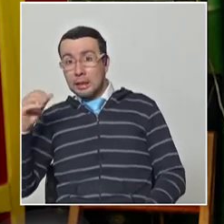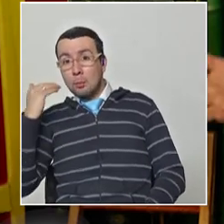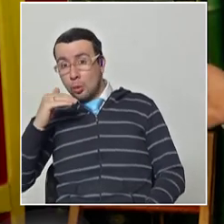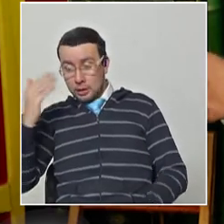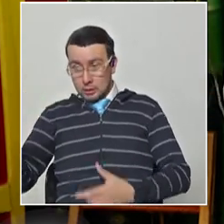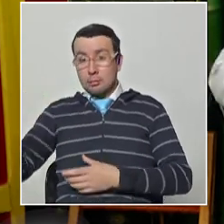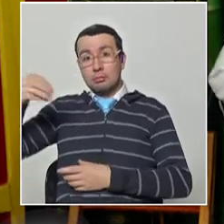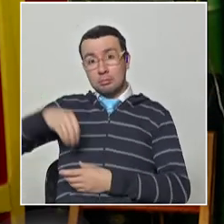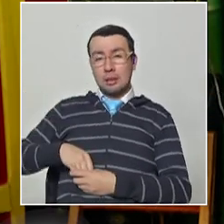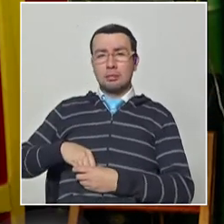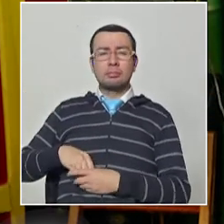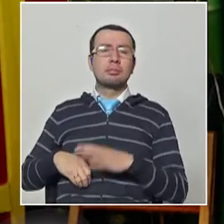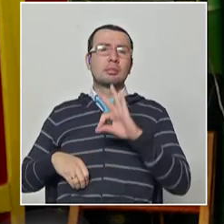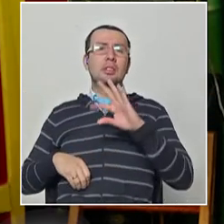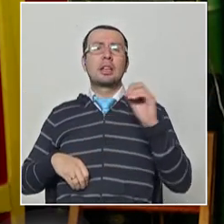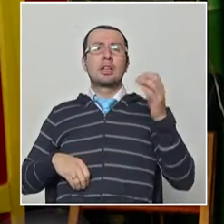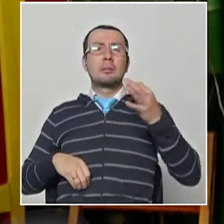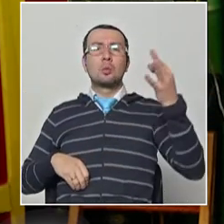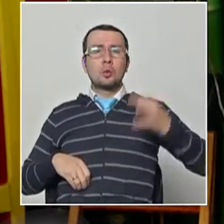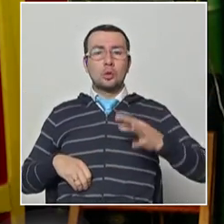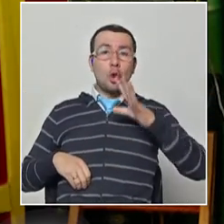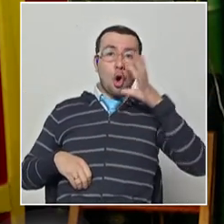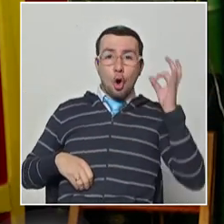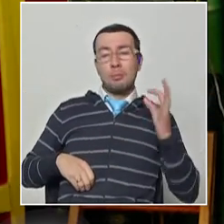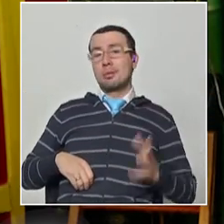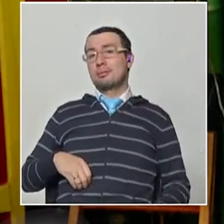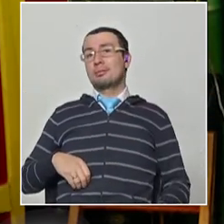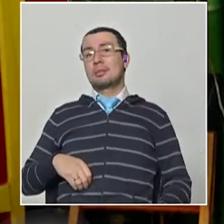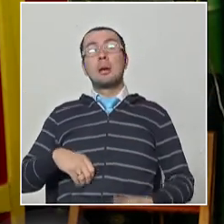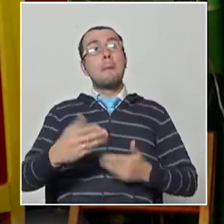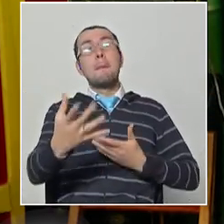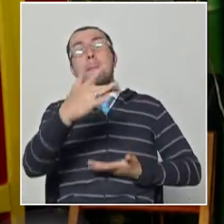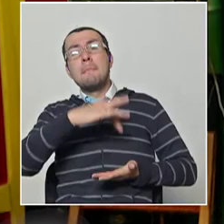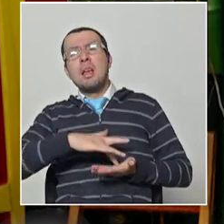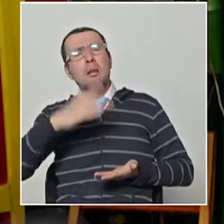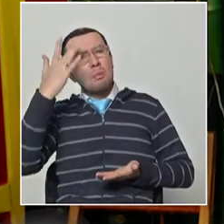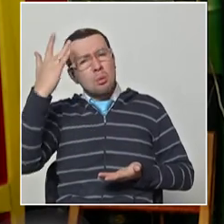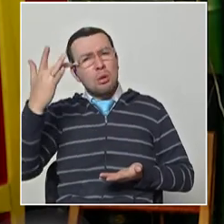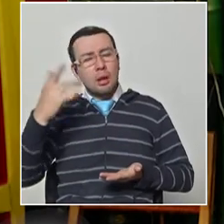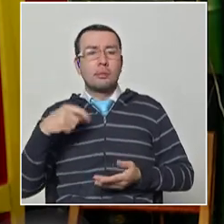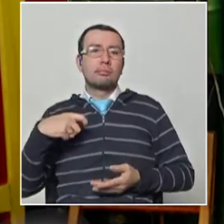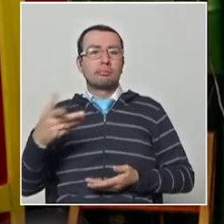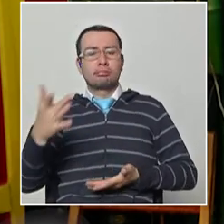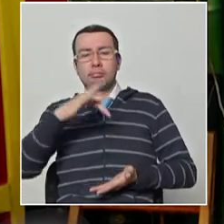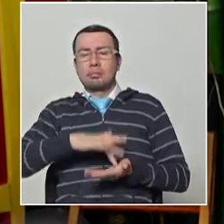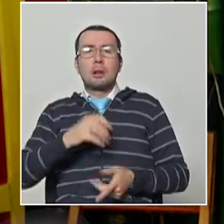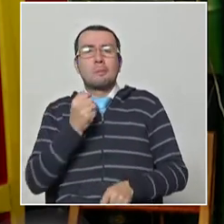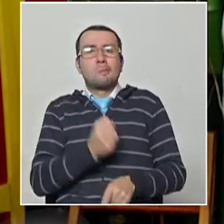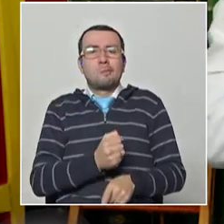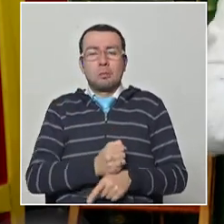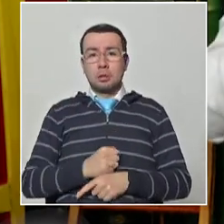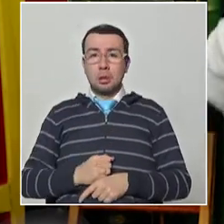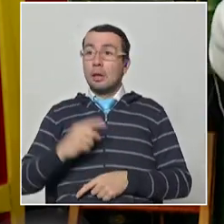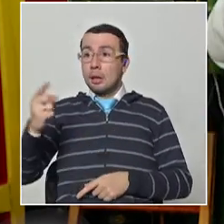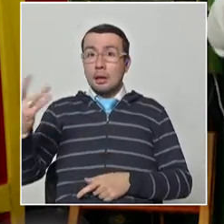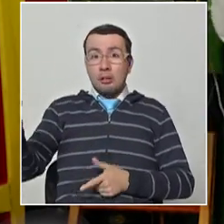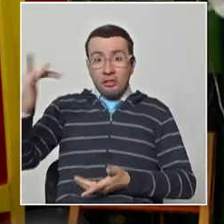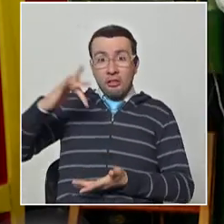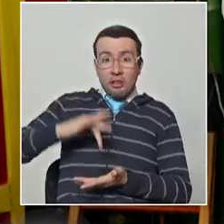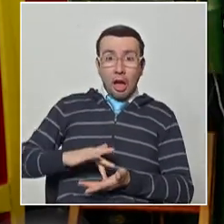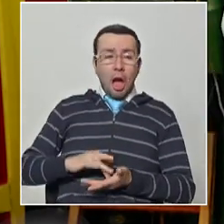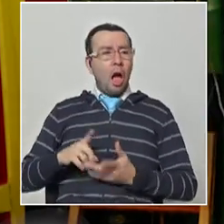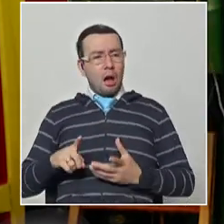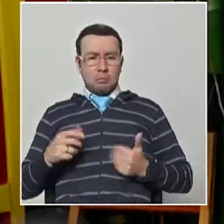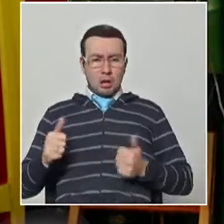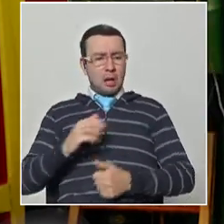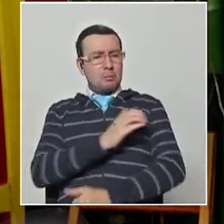al 30 por ciento de hombres y en los que vienen son por próstata es muy escaso el que venga ya así